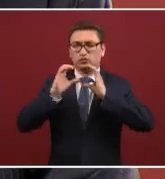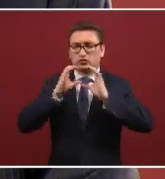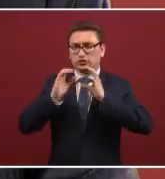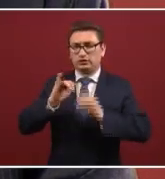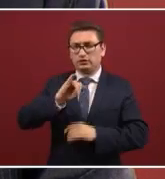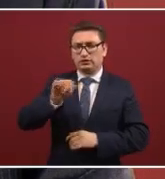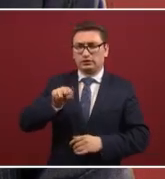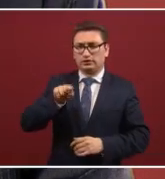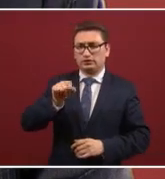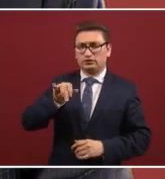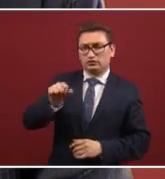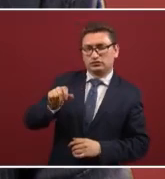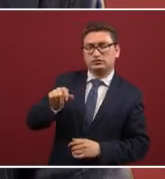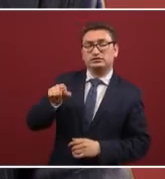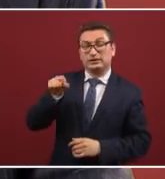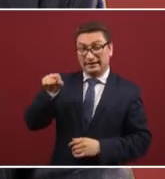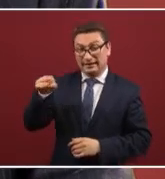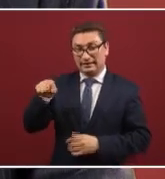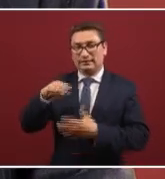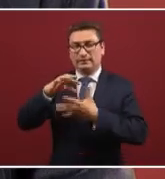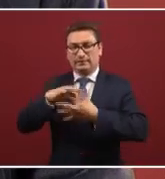Seade les explique.